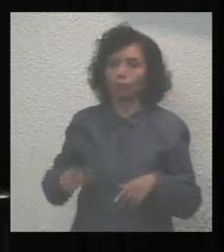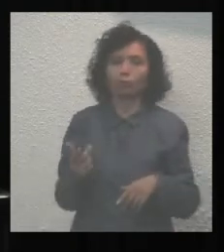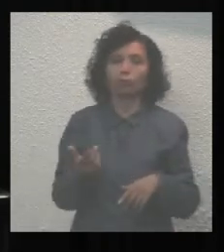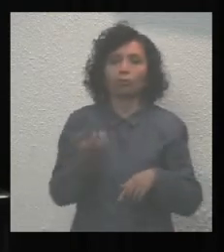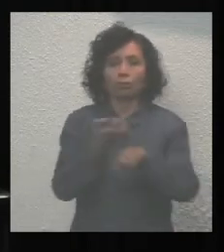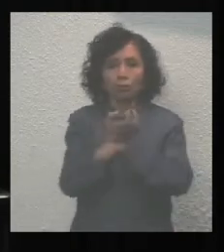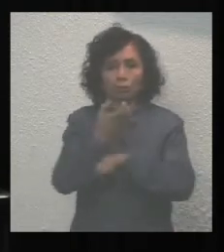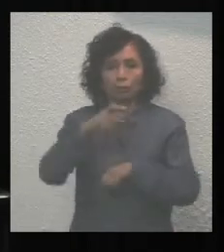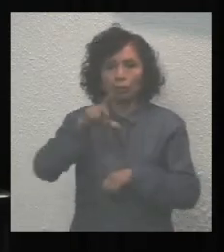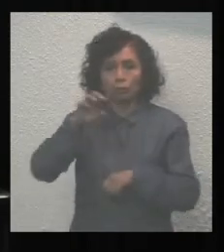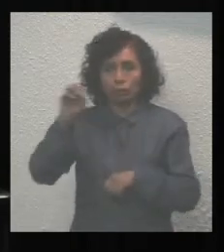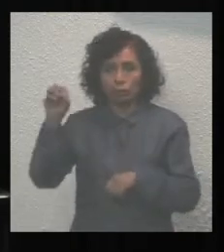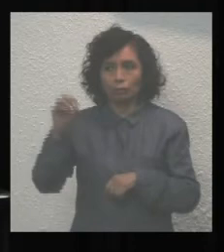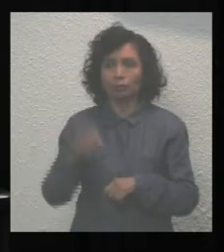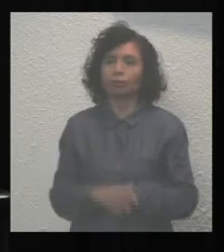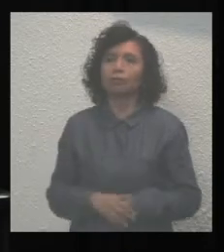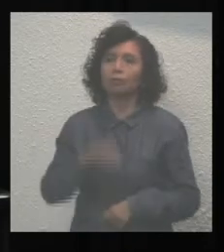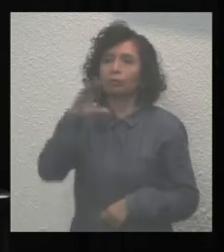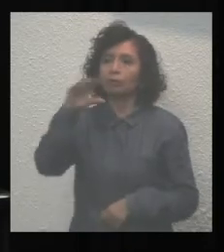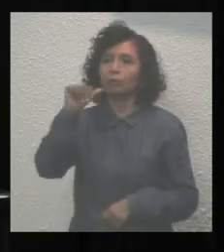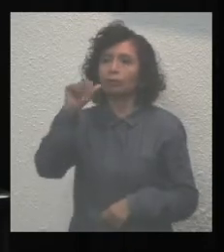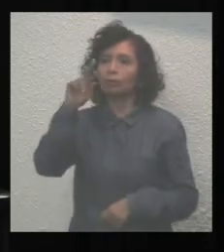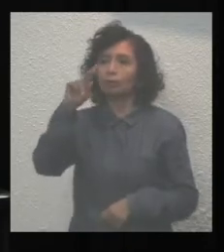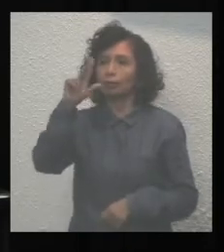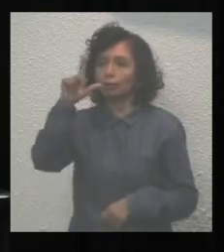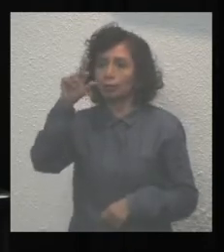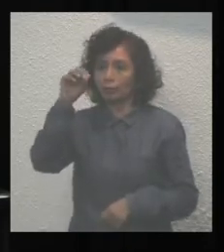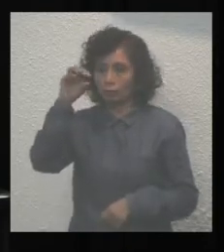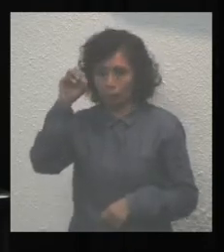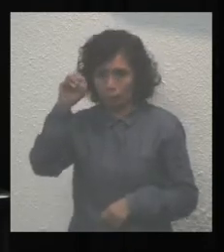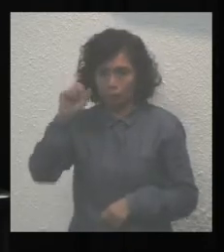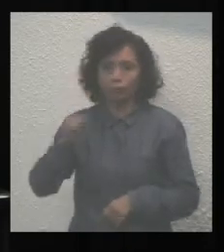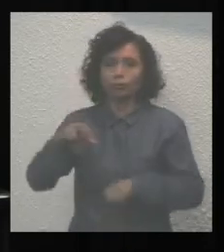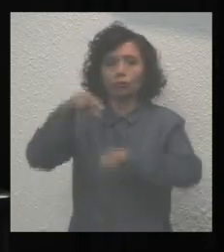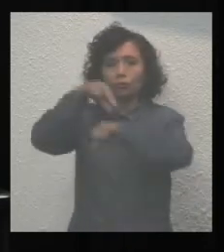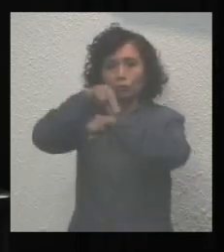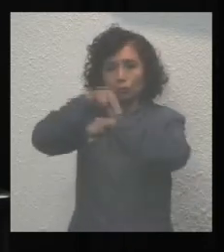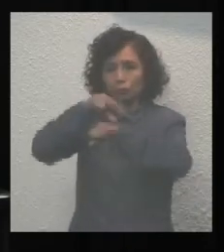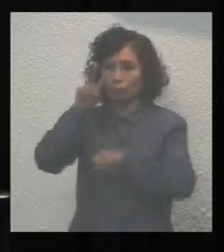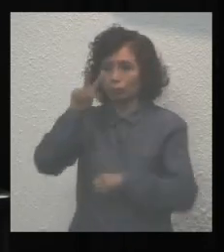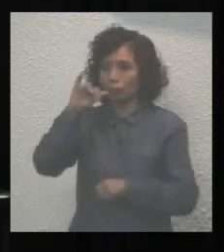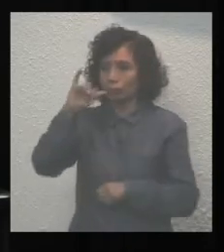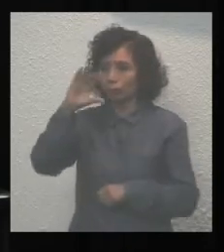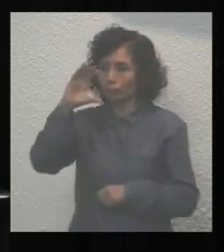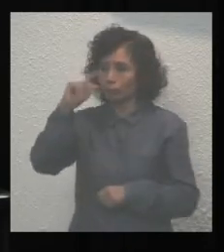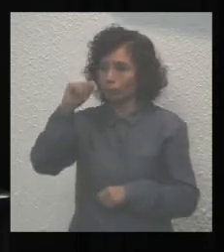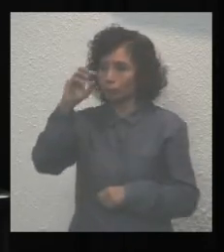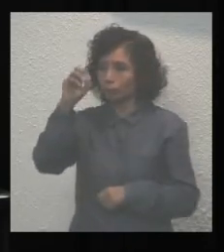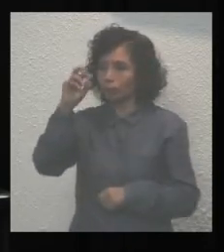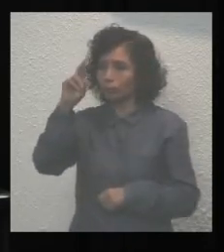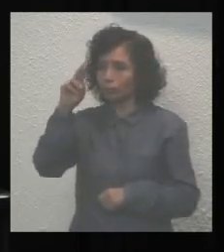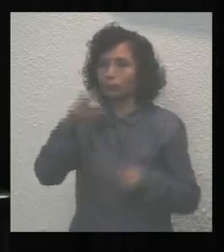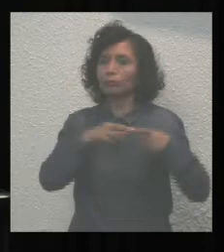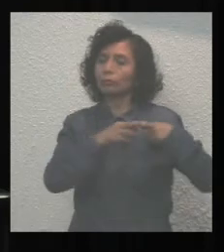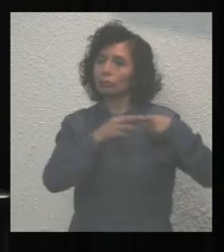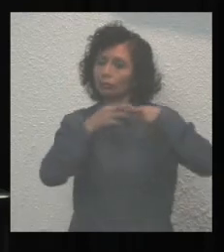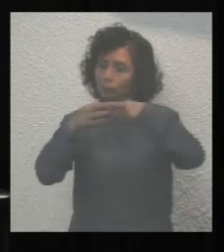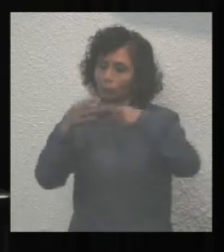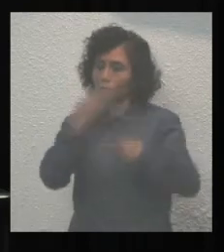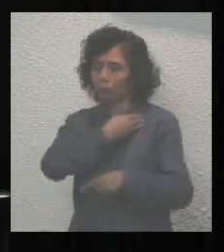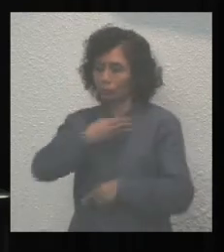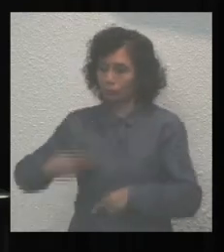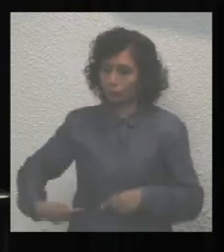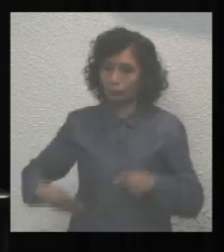de quintana roo carlos joaquín gonzález doctor víctor manuel villalobos representante del presidente de la republica